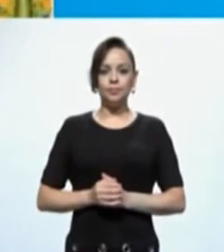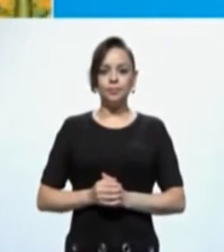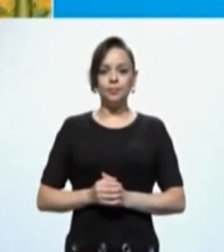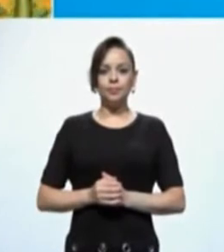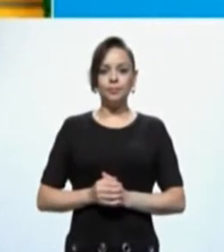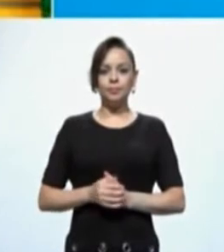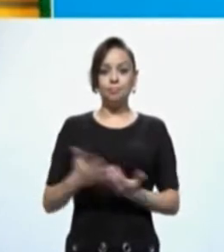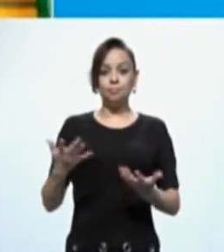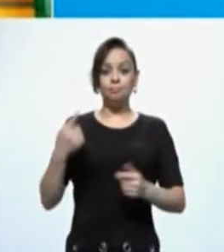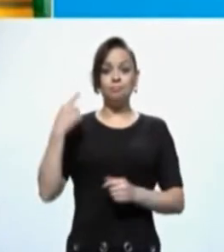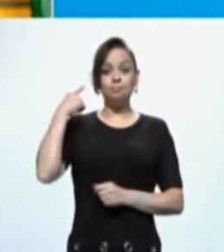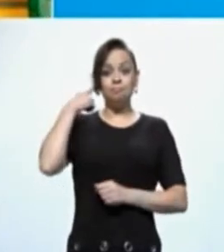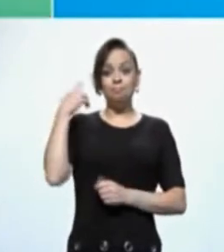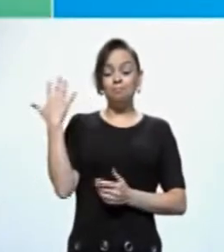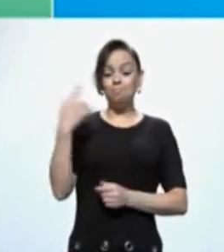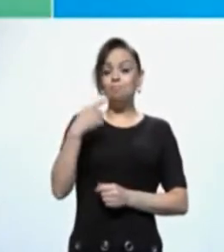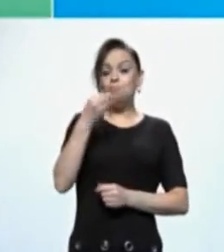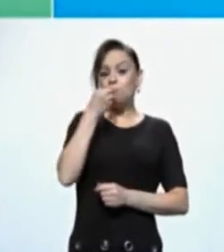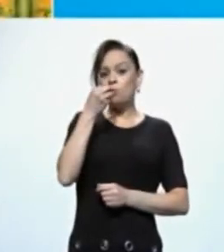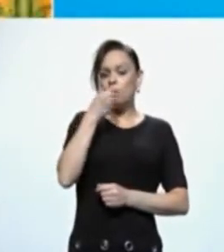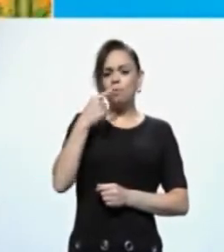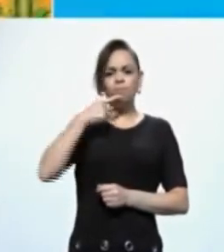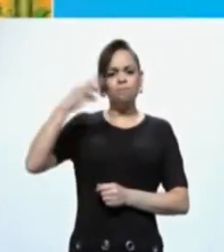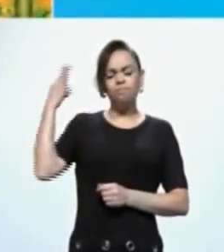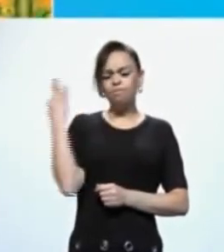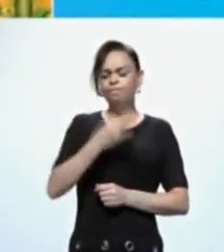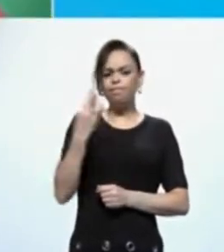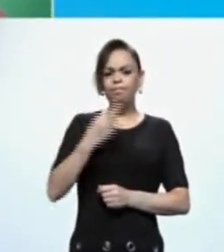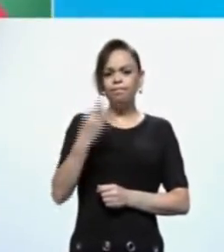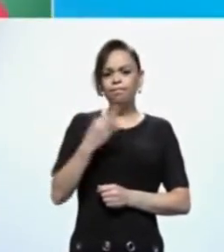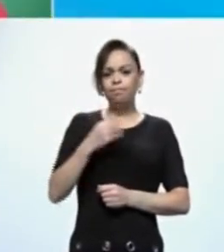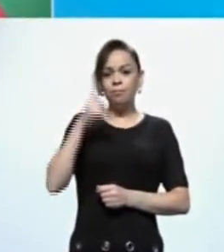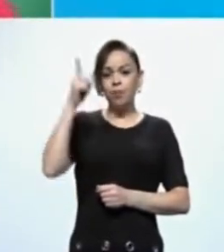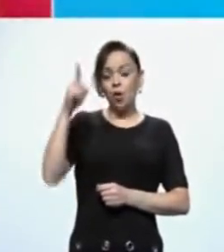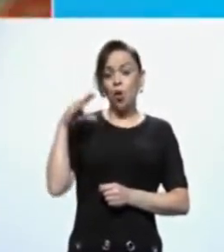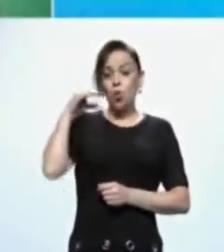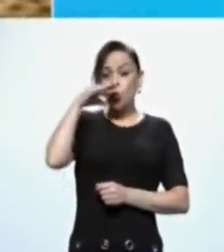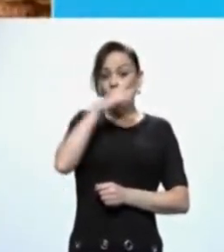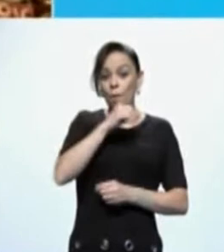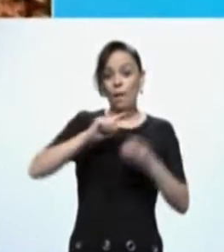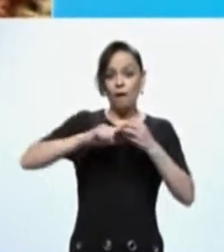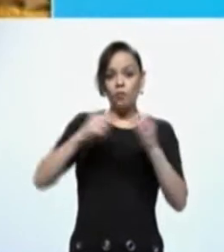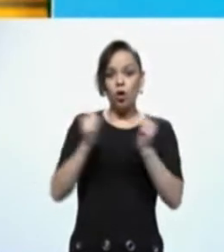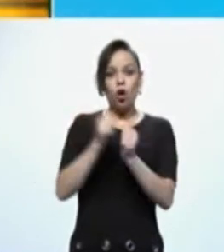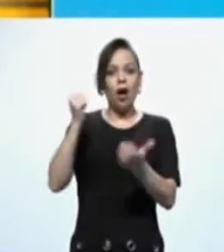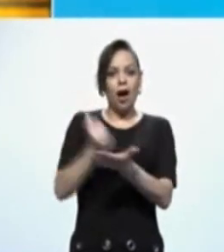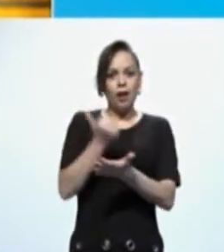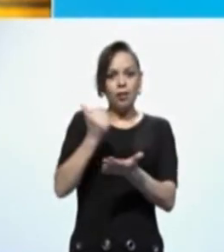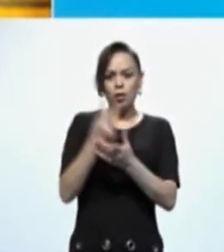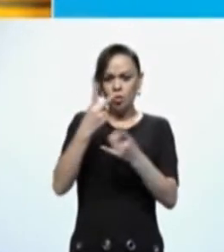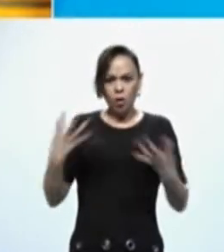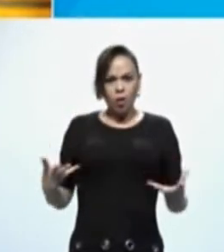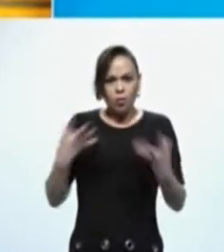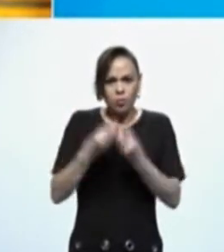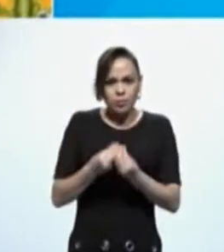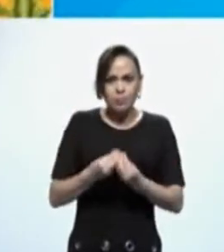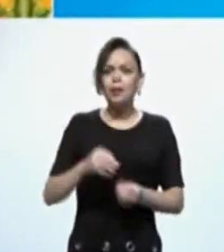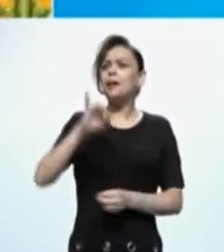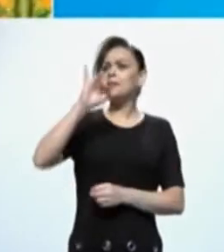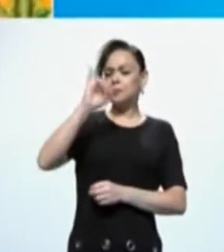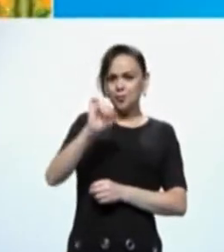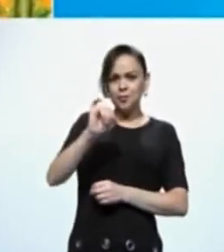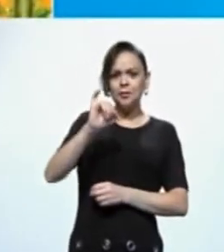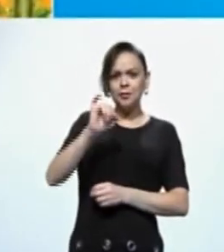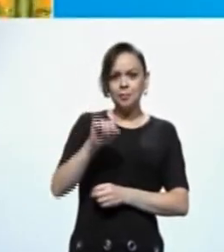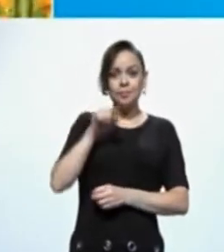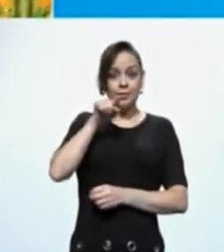Un exquisito plato cubano con frijoles y arroz. ¿Con los dos? Sí, familia vecina.